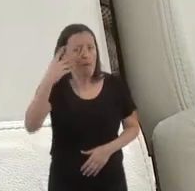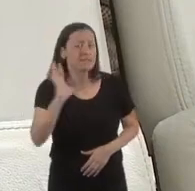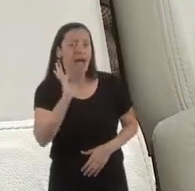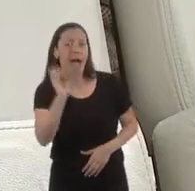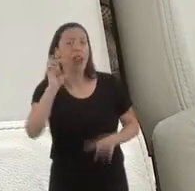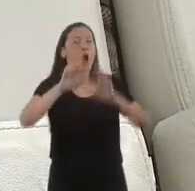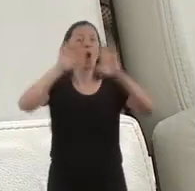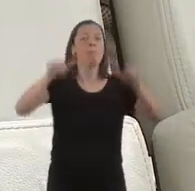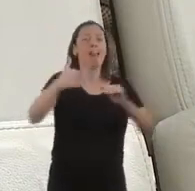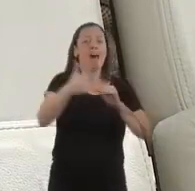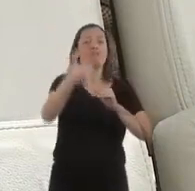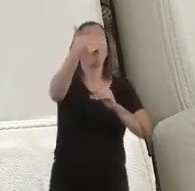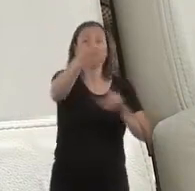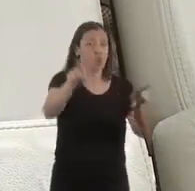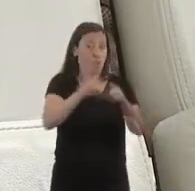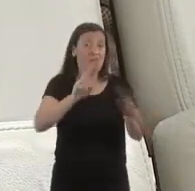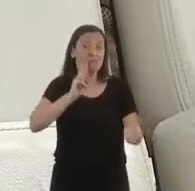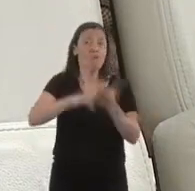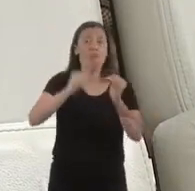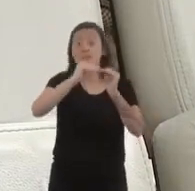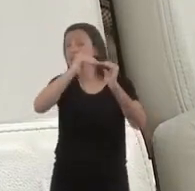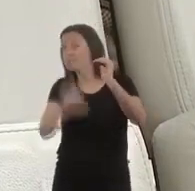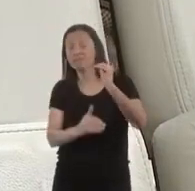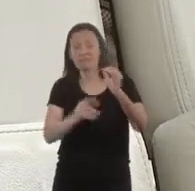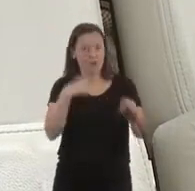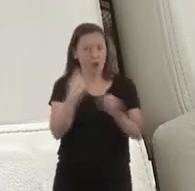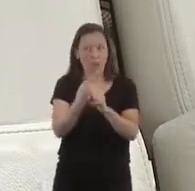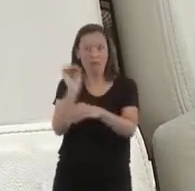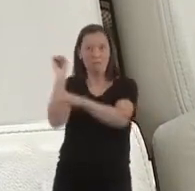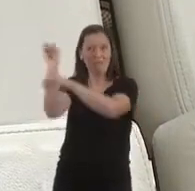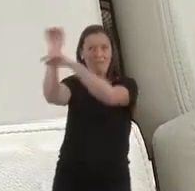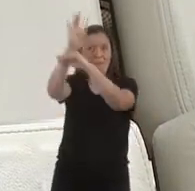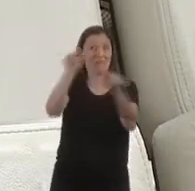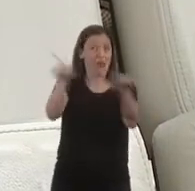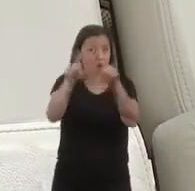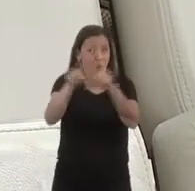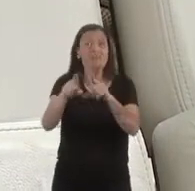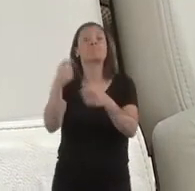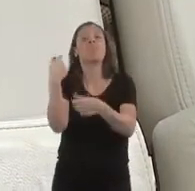a futuro de rebajar impuestos, no podría haber una